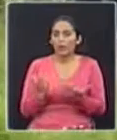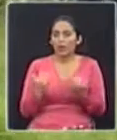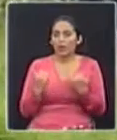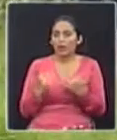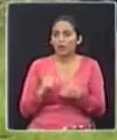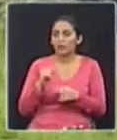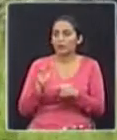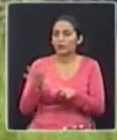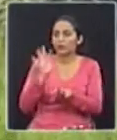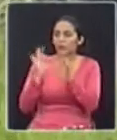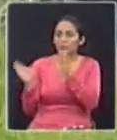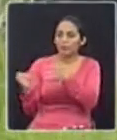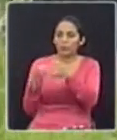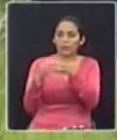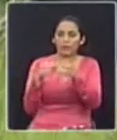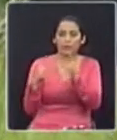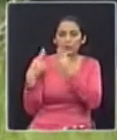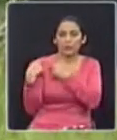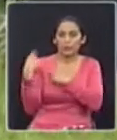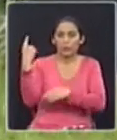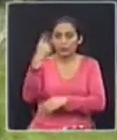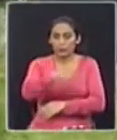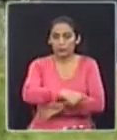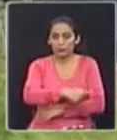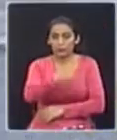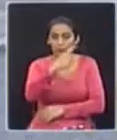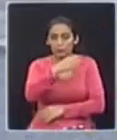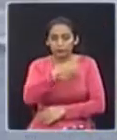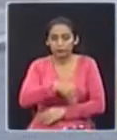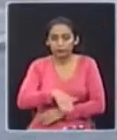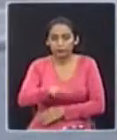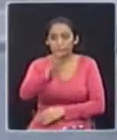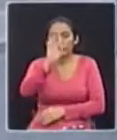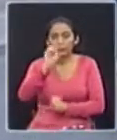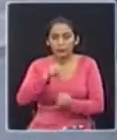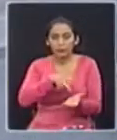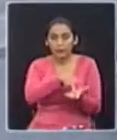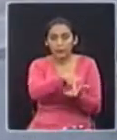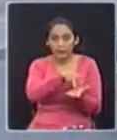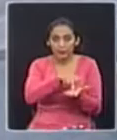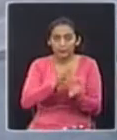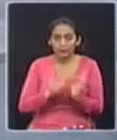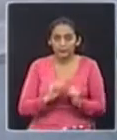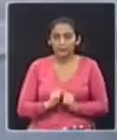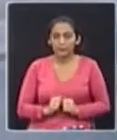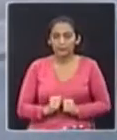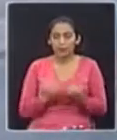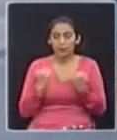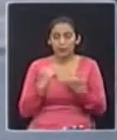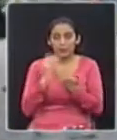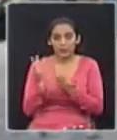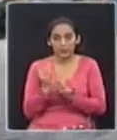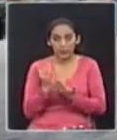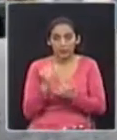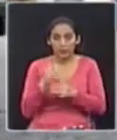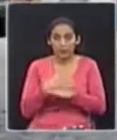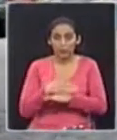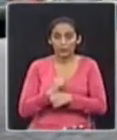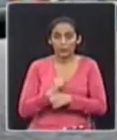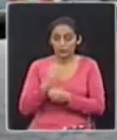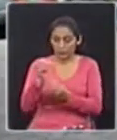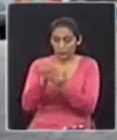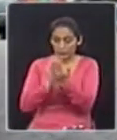propuesta ya es analizada en el Ministerio de Transporte y Obras Públicas y de tener una respuesta positiva deberá ser aprobado por el presidente